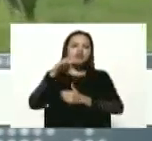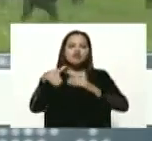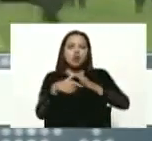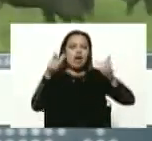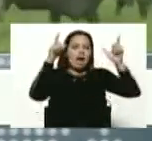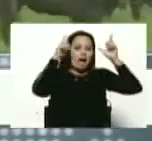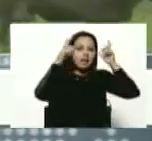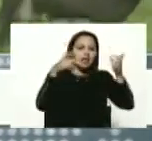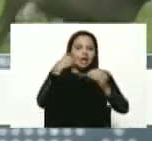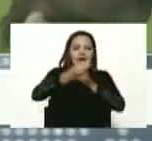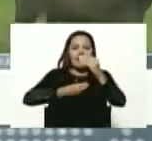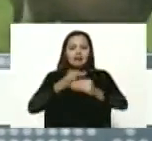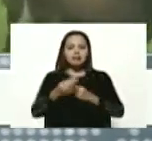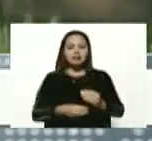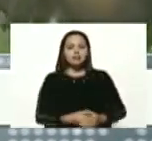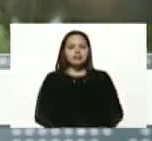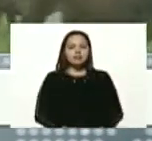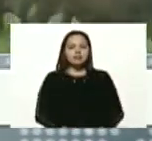ganaderos, ganaderas.